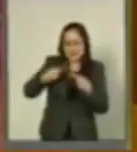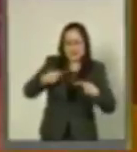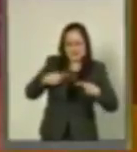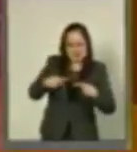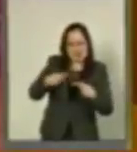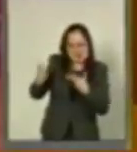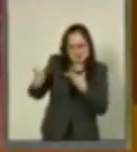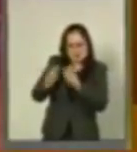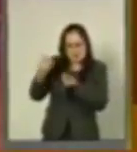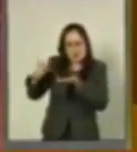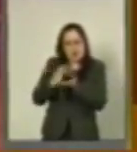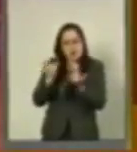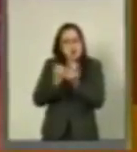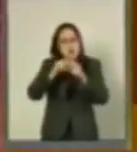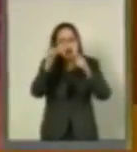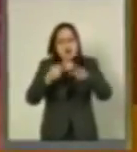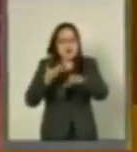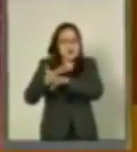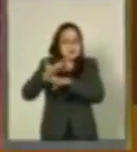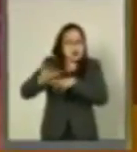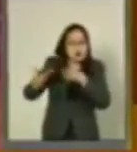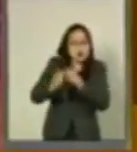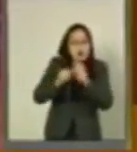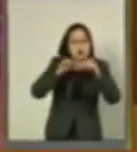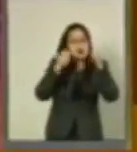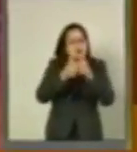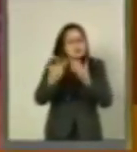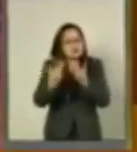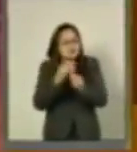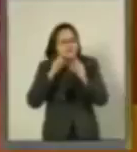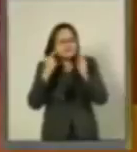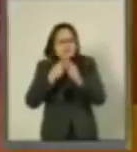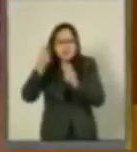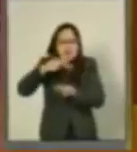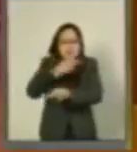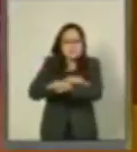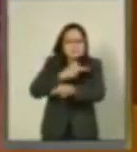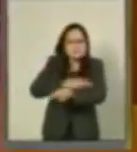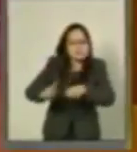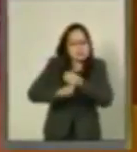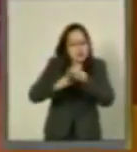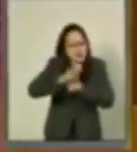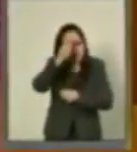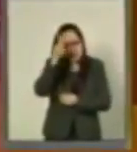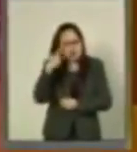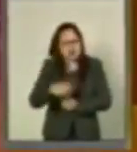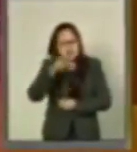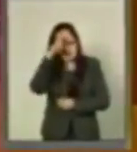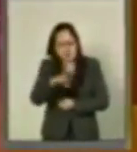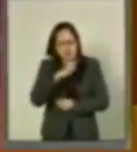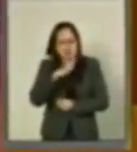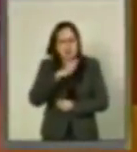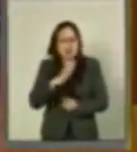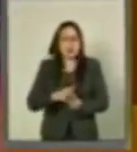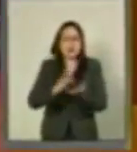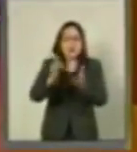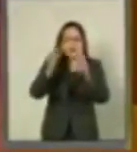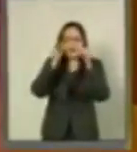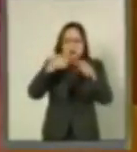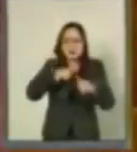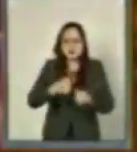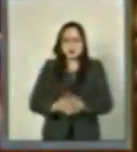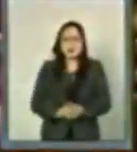además, estado por estado, con muchas agrupaciones que nos reunimos para encontrar solución a los graves problemas que tenemos en nuestro país. Gracias por su